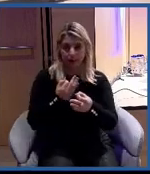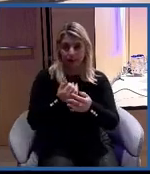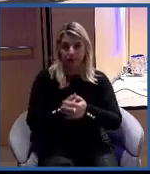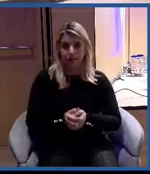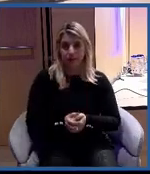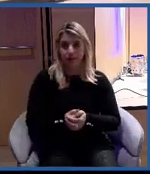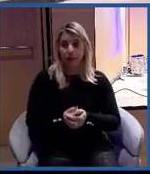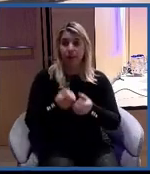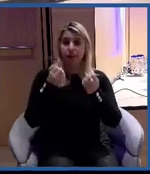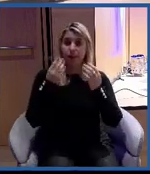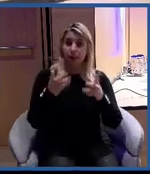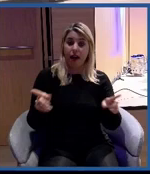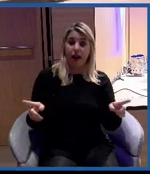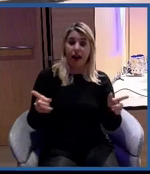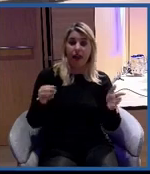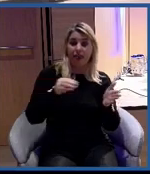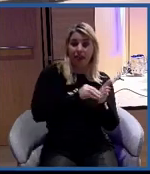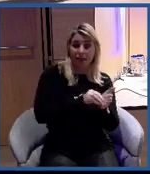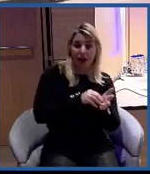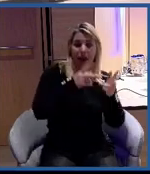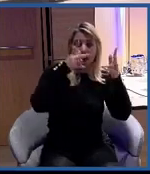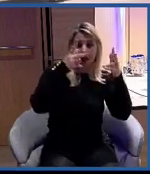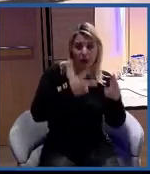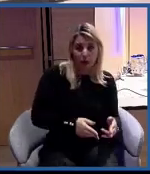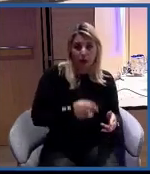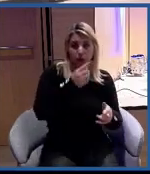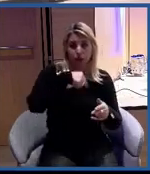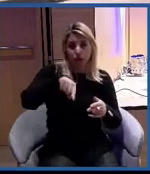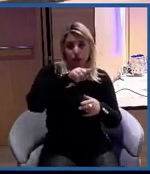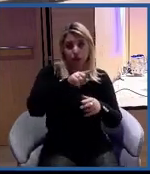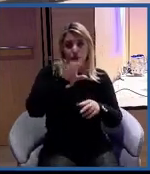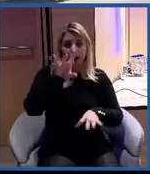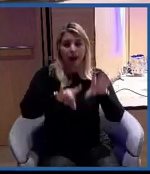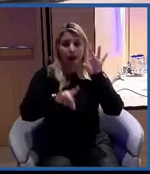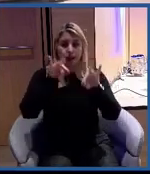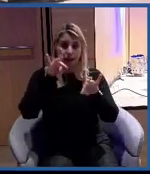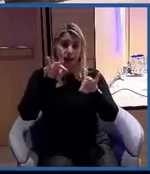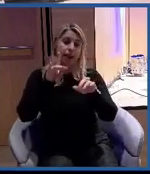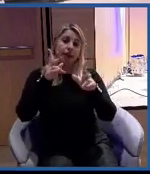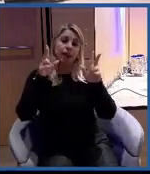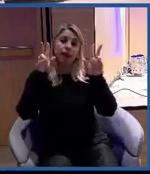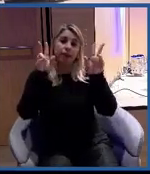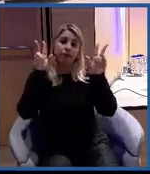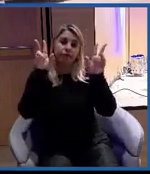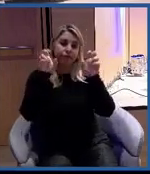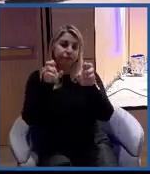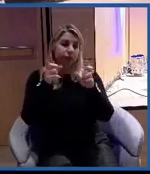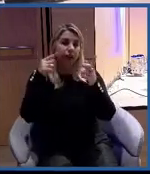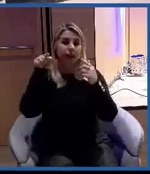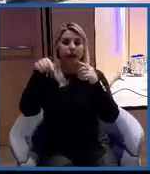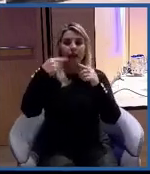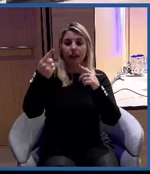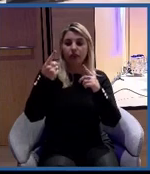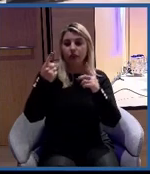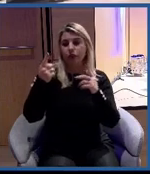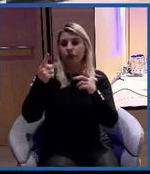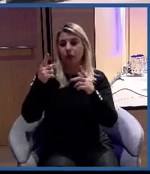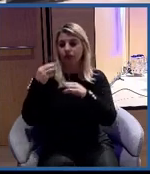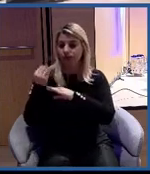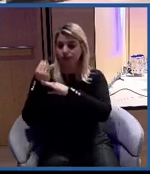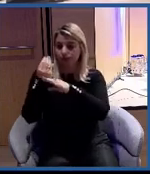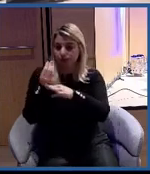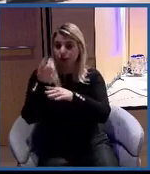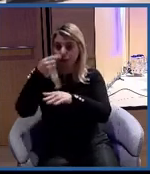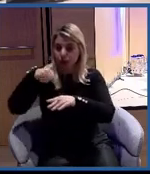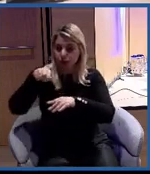ahí Porque además es un recorte nosotros elegimos temas los candidatos probablemente Proponen cosas de otros temas que quizás